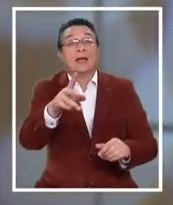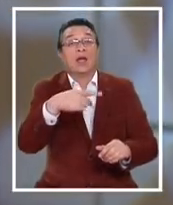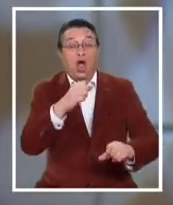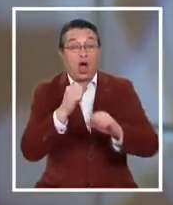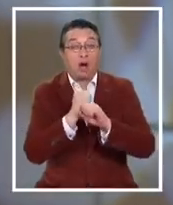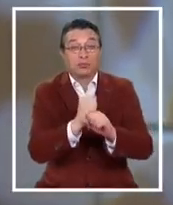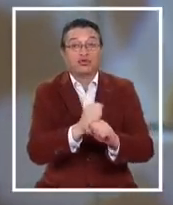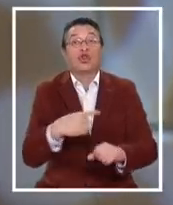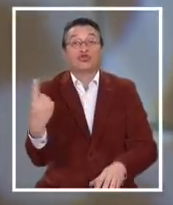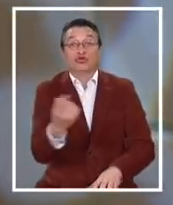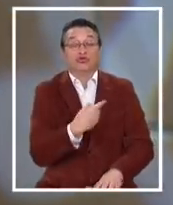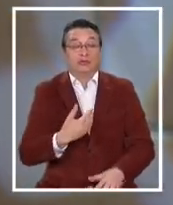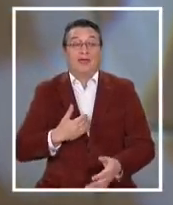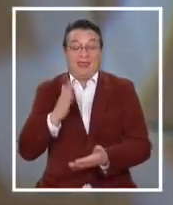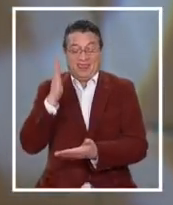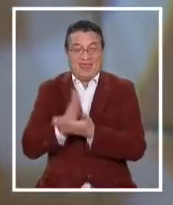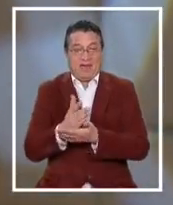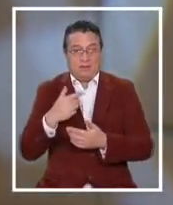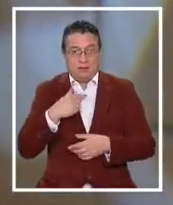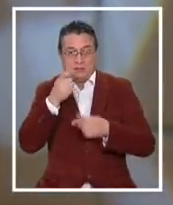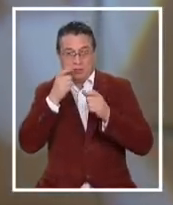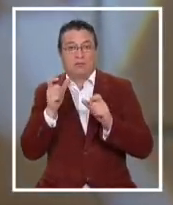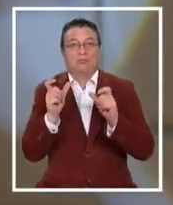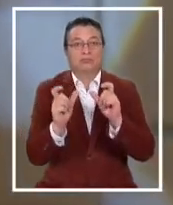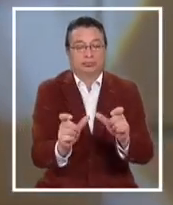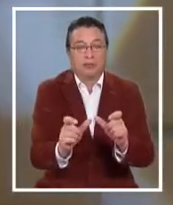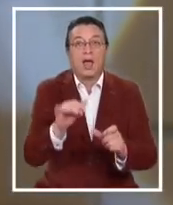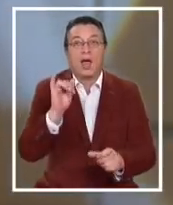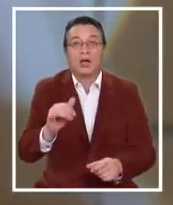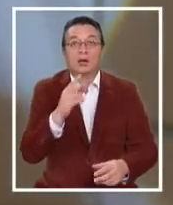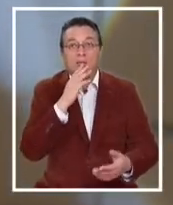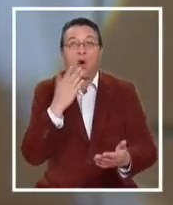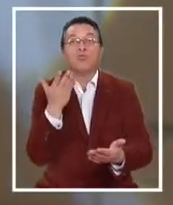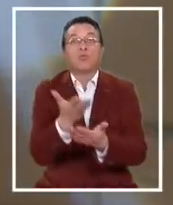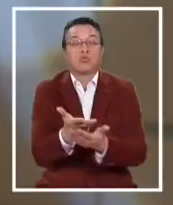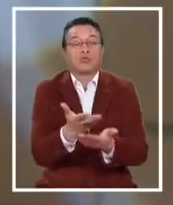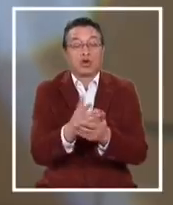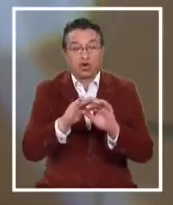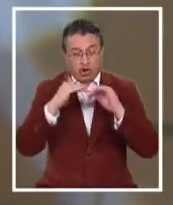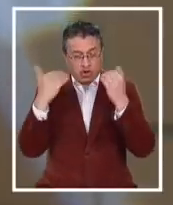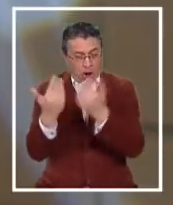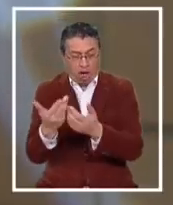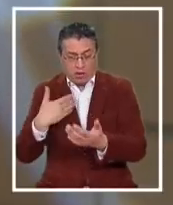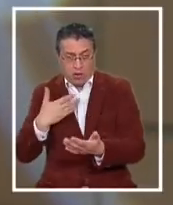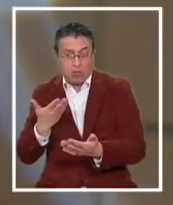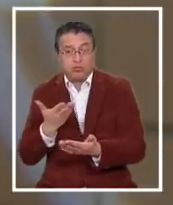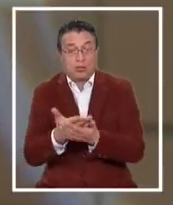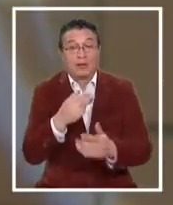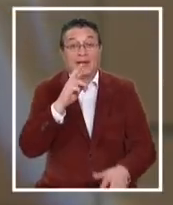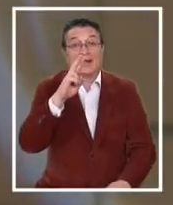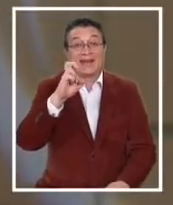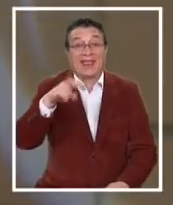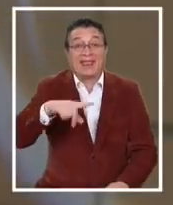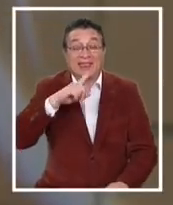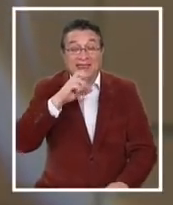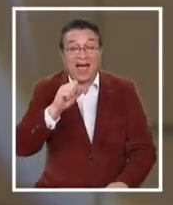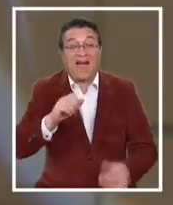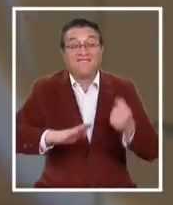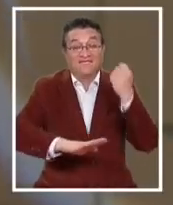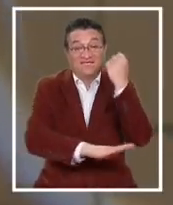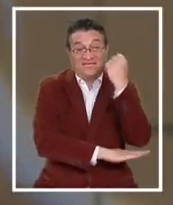deber de fiscalizar y de hacer propuestas. Todas las propuestas que hemos hecho, nosotros planteamos la renta básica de